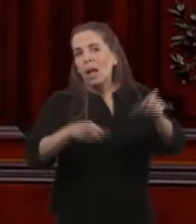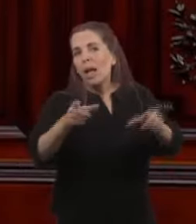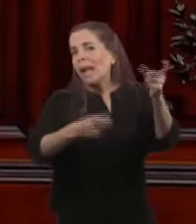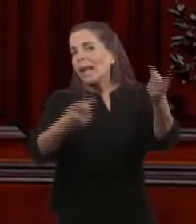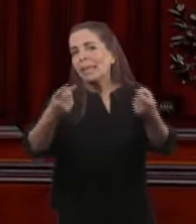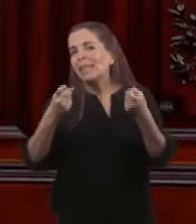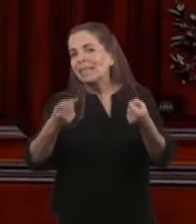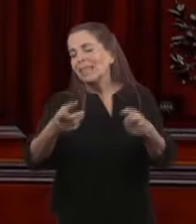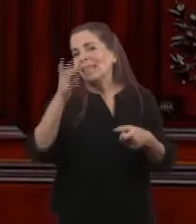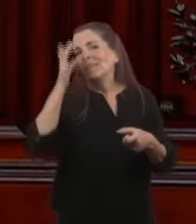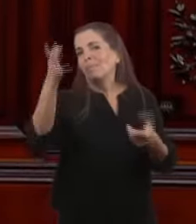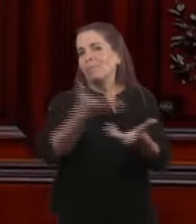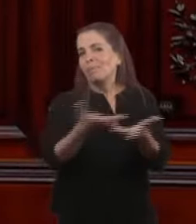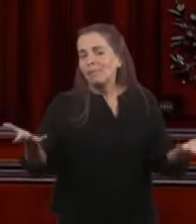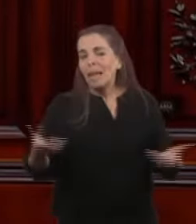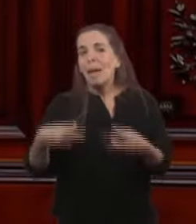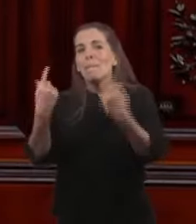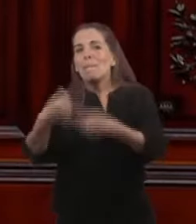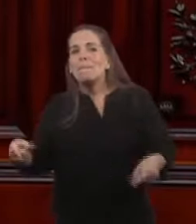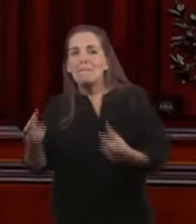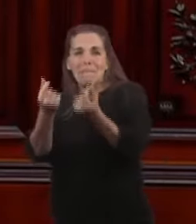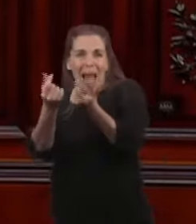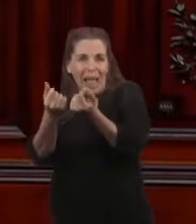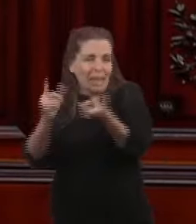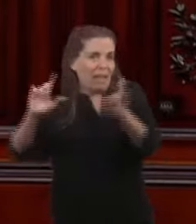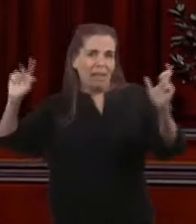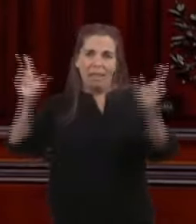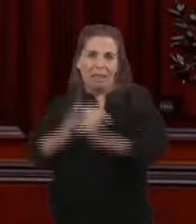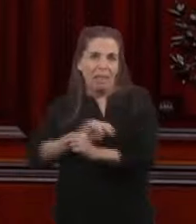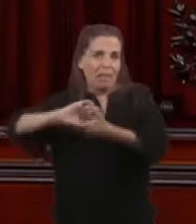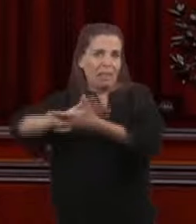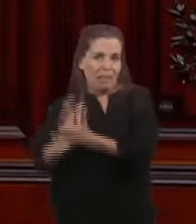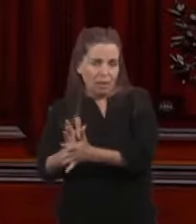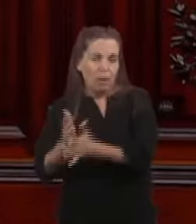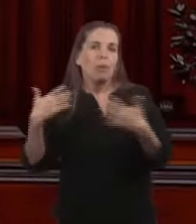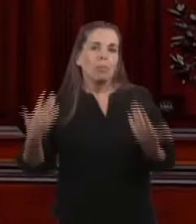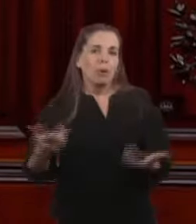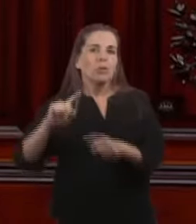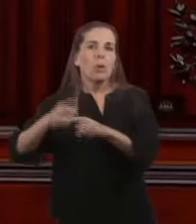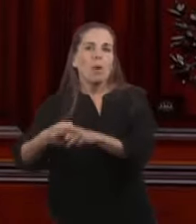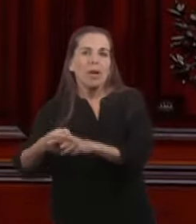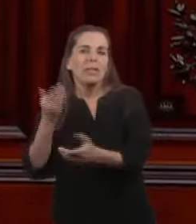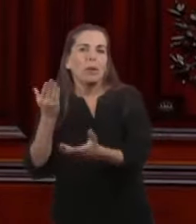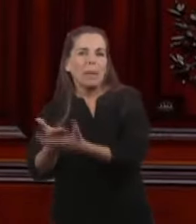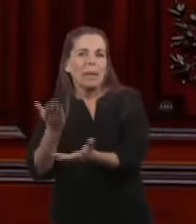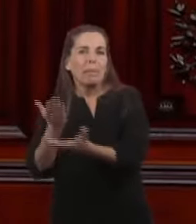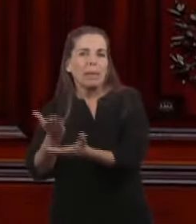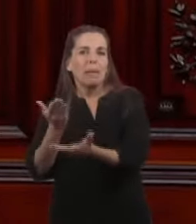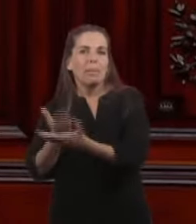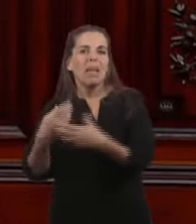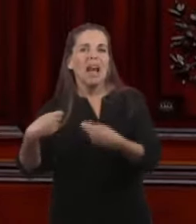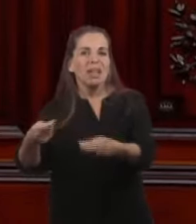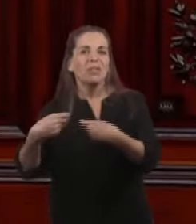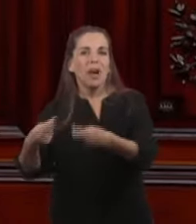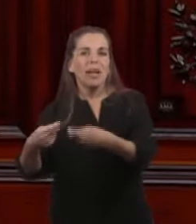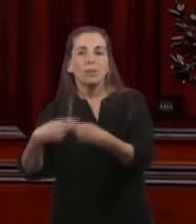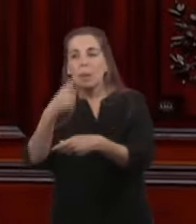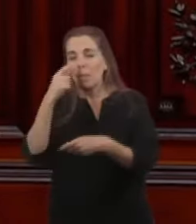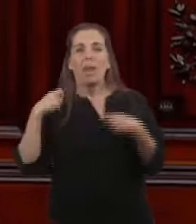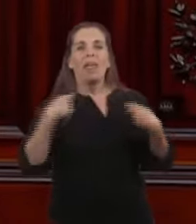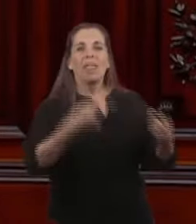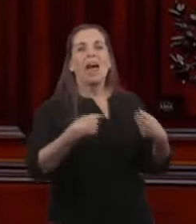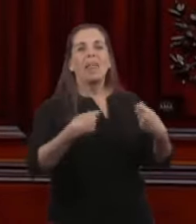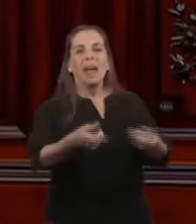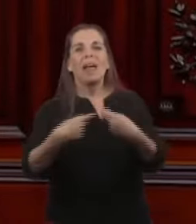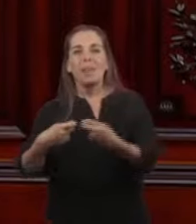recursos son finitos por eso cuando el político pide más y más y más gasto Para repartir plata Que no hay